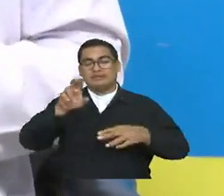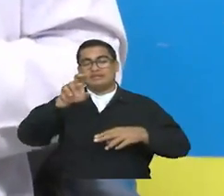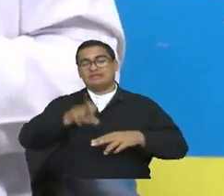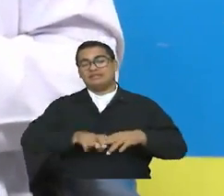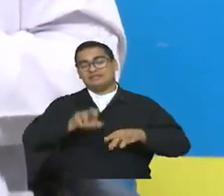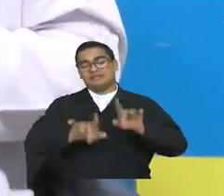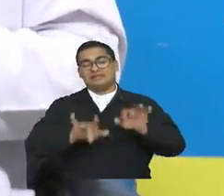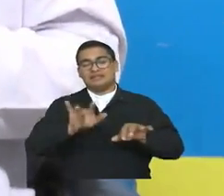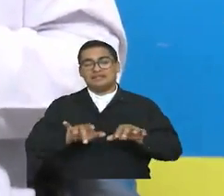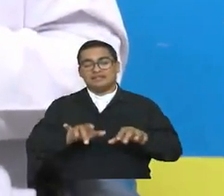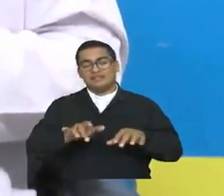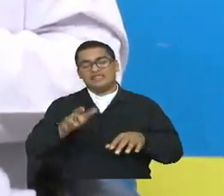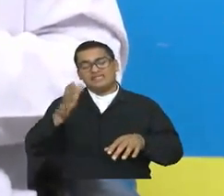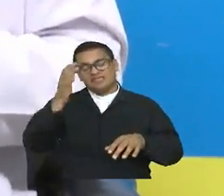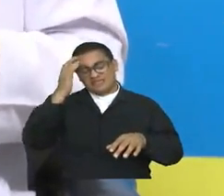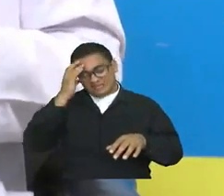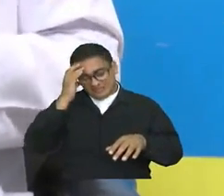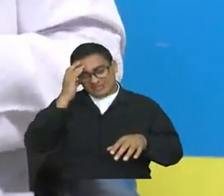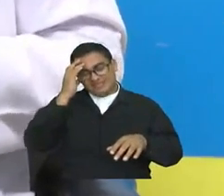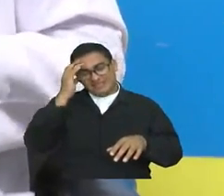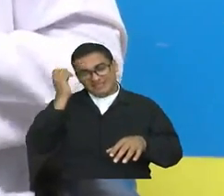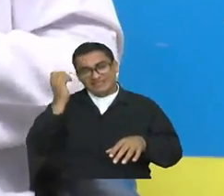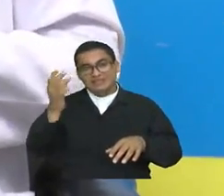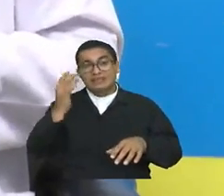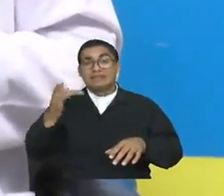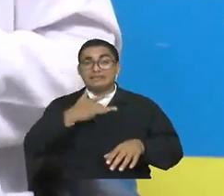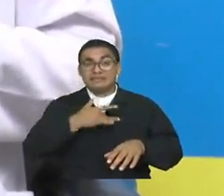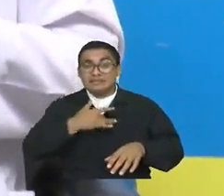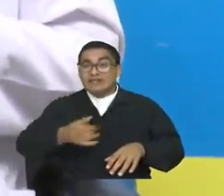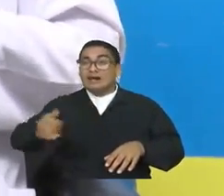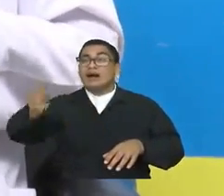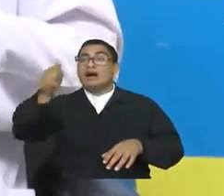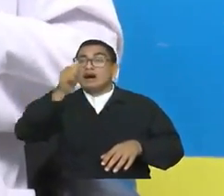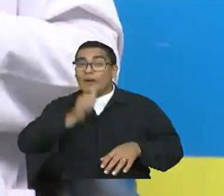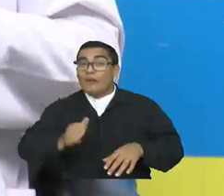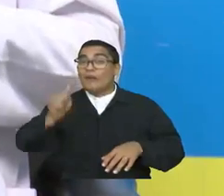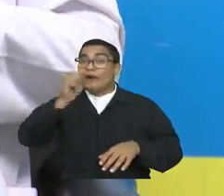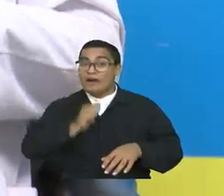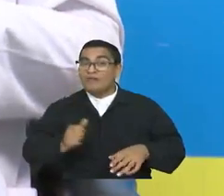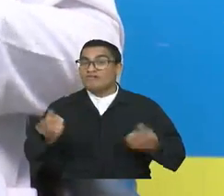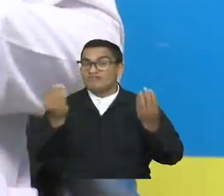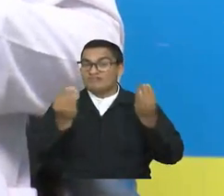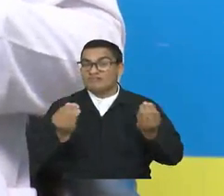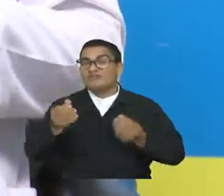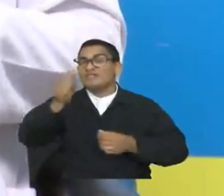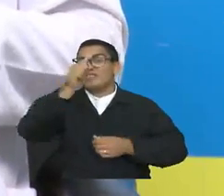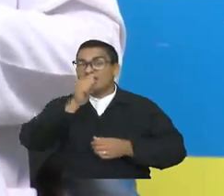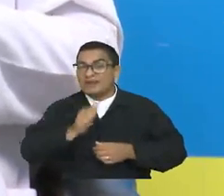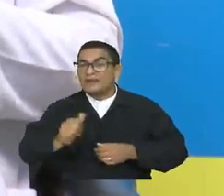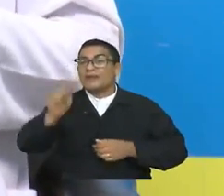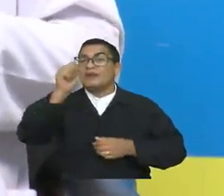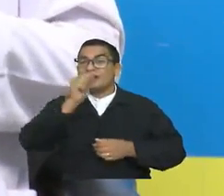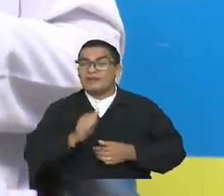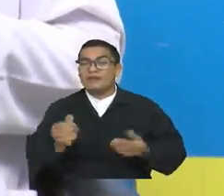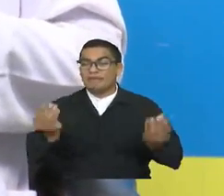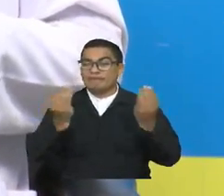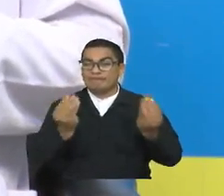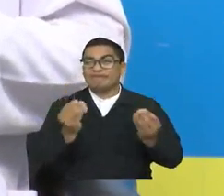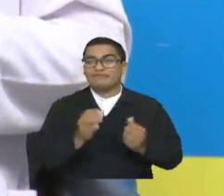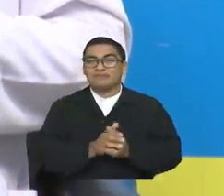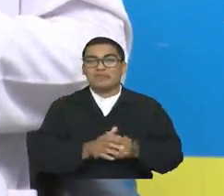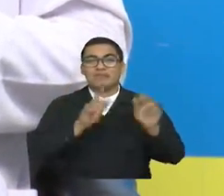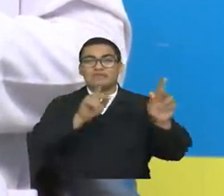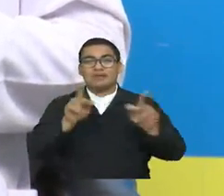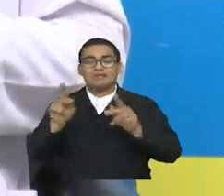hay que acompañarla de una adecuada hidratación fundamentalmente. Eso es importante, el agotamiento mental de que usted